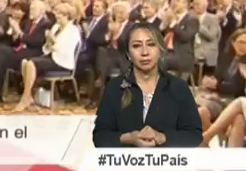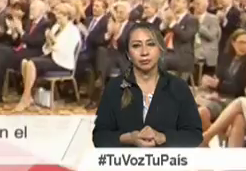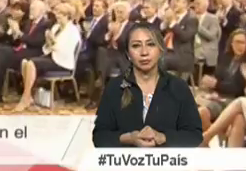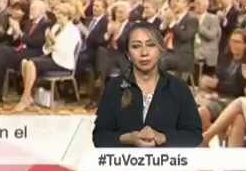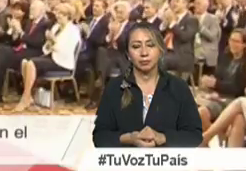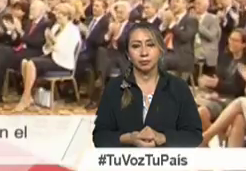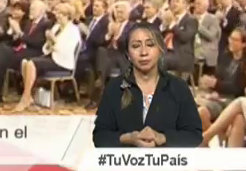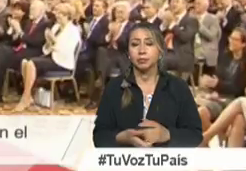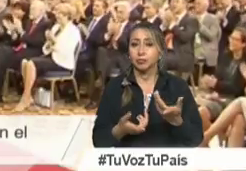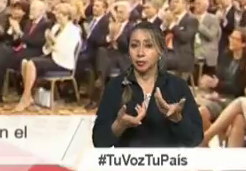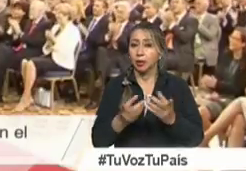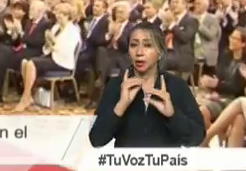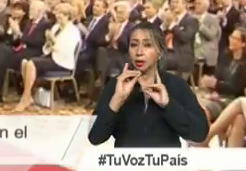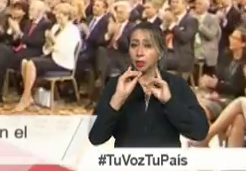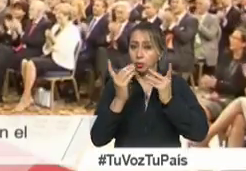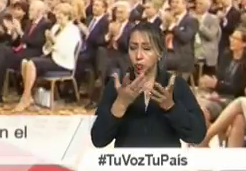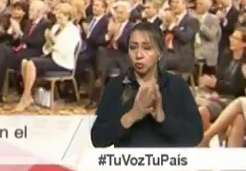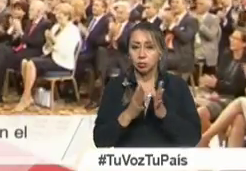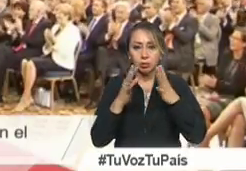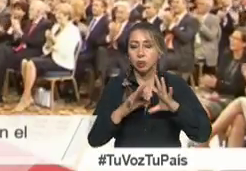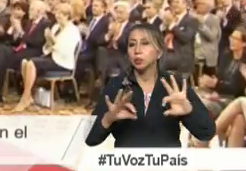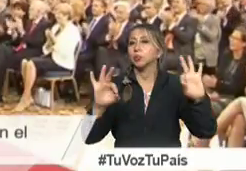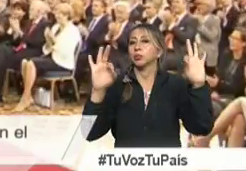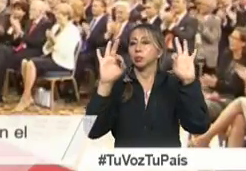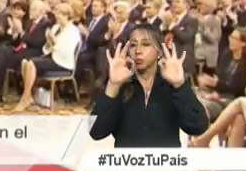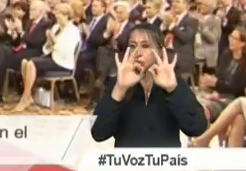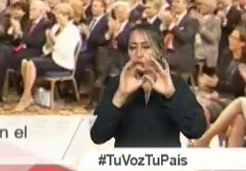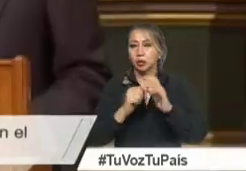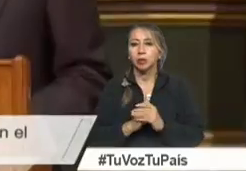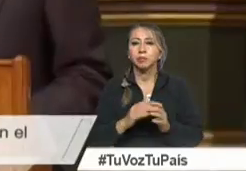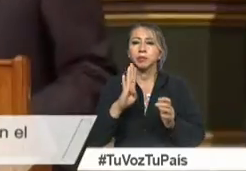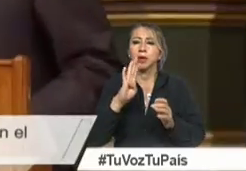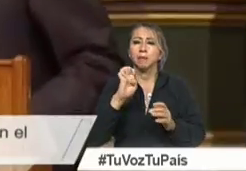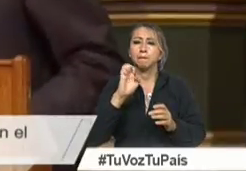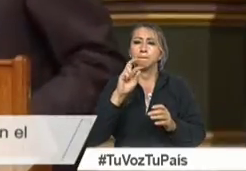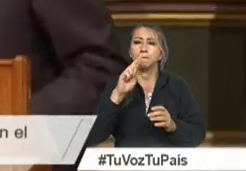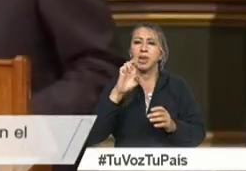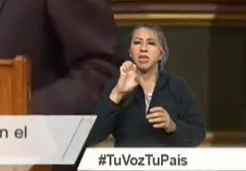en su intervención ha tenido un papel destacado la cuestión del brasil